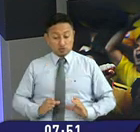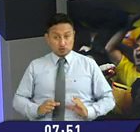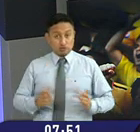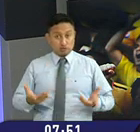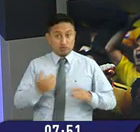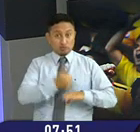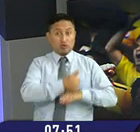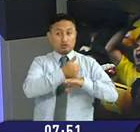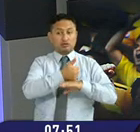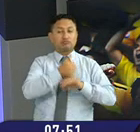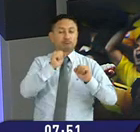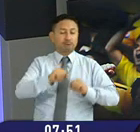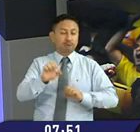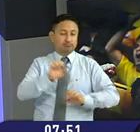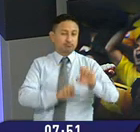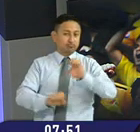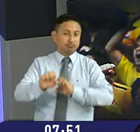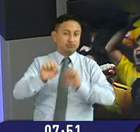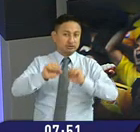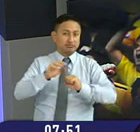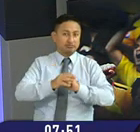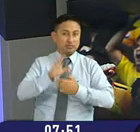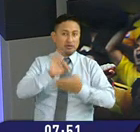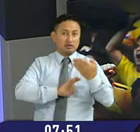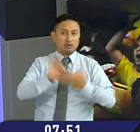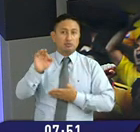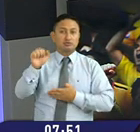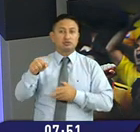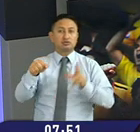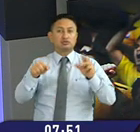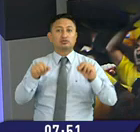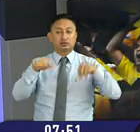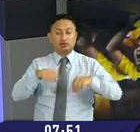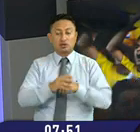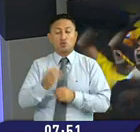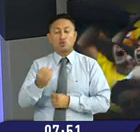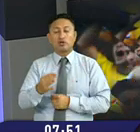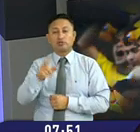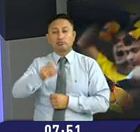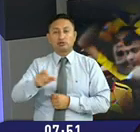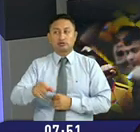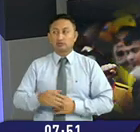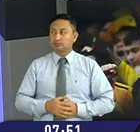autoridades van a evaluar el aforo para los encuentros en todo el país. Te contamos.